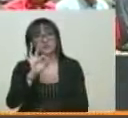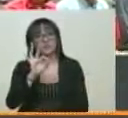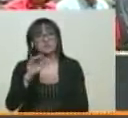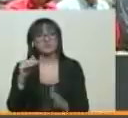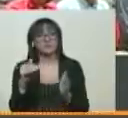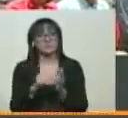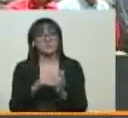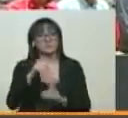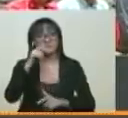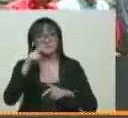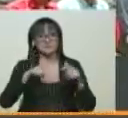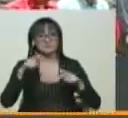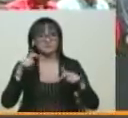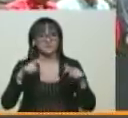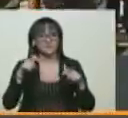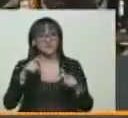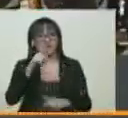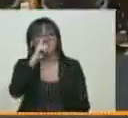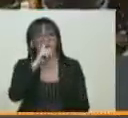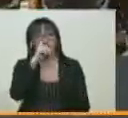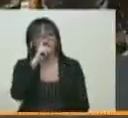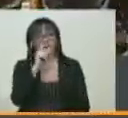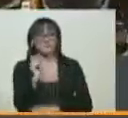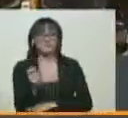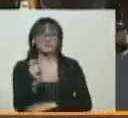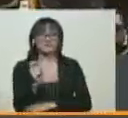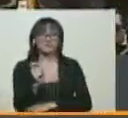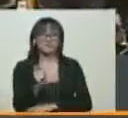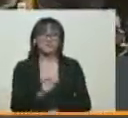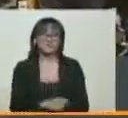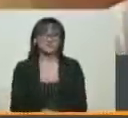750.000 compatriotas con edad de ser pensionados.